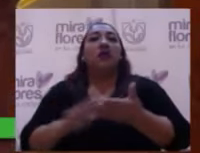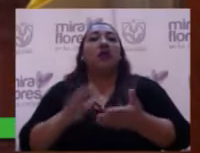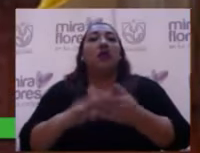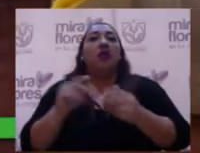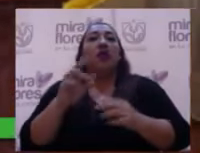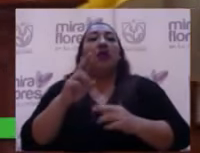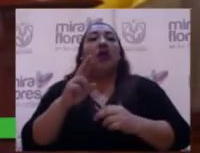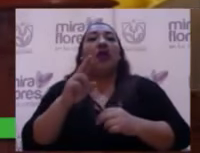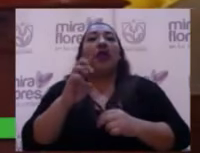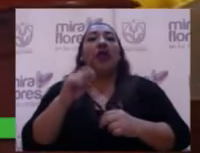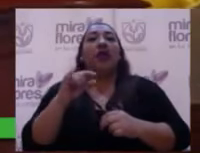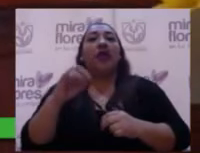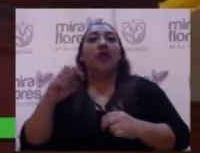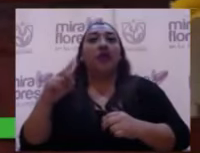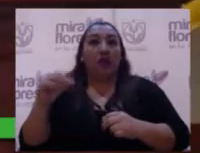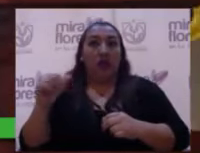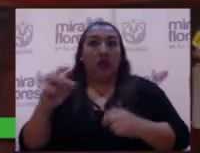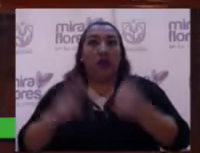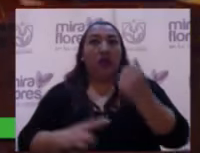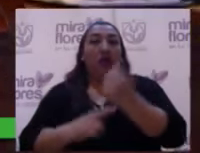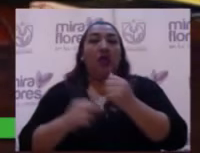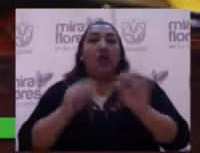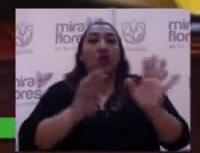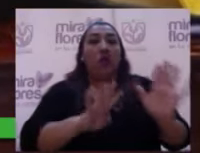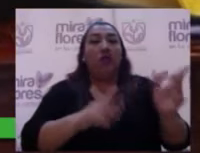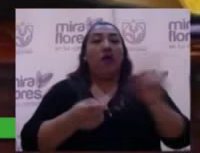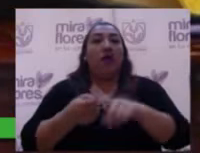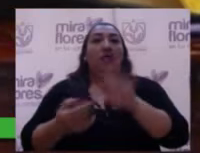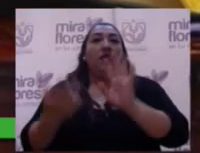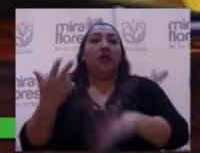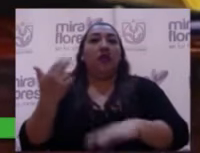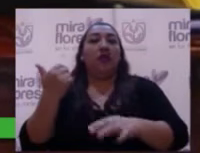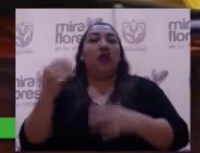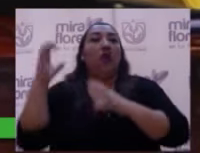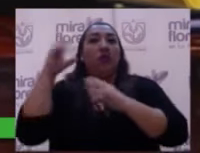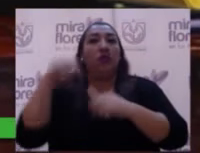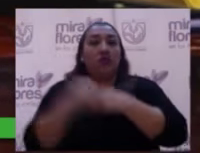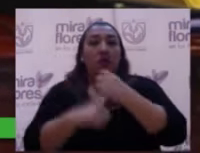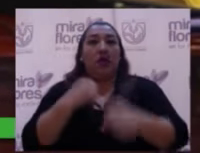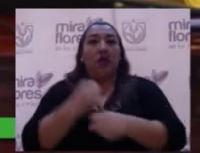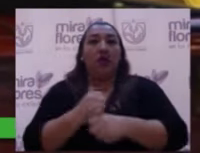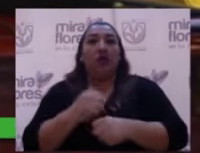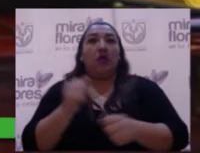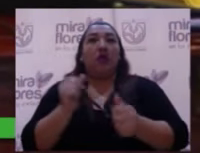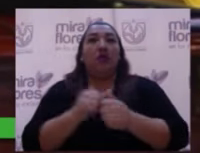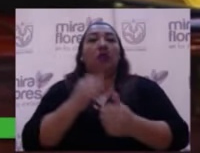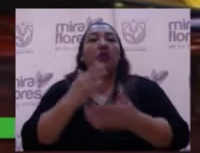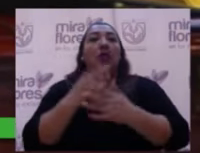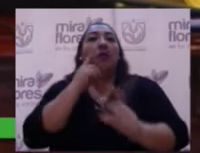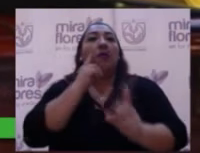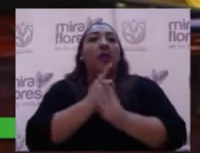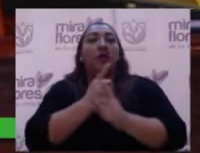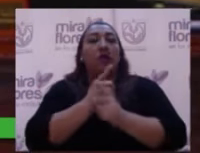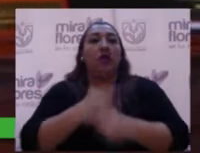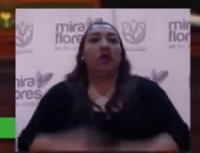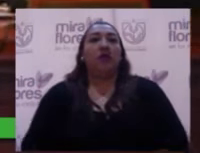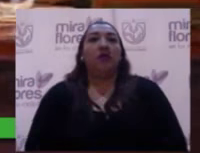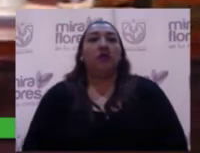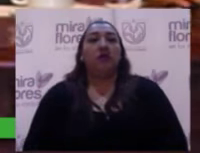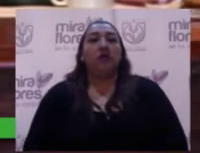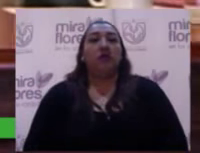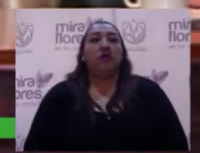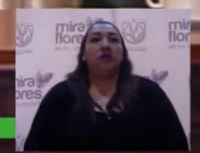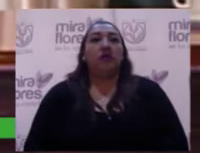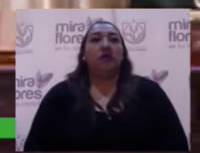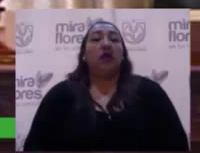la regidora Valia Isabel Barak Pastor del 9 al 13 de octubre del presente año, inclusive por los motivos personales.